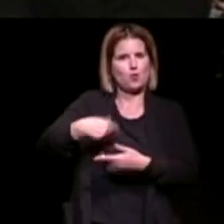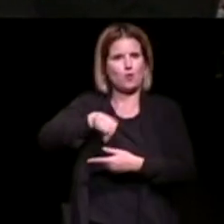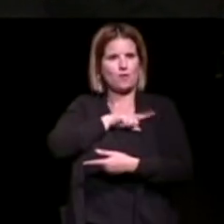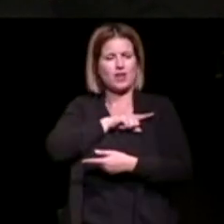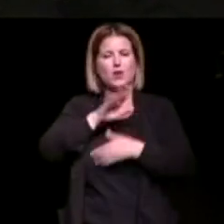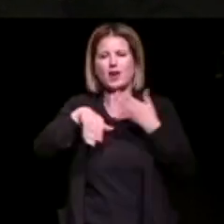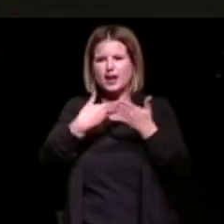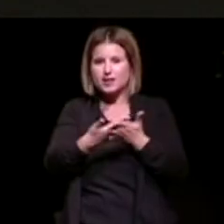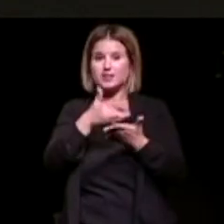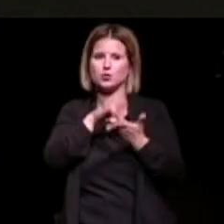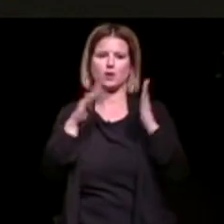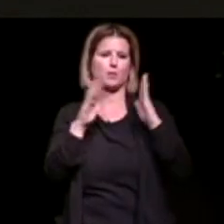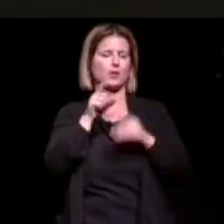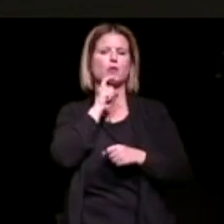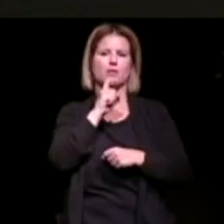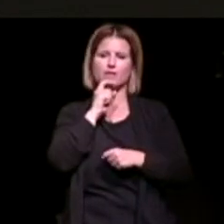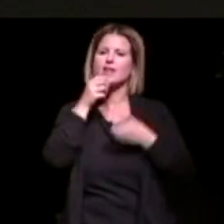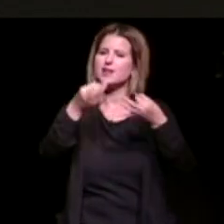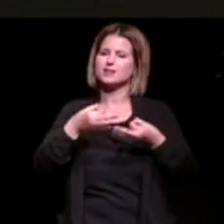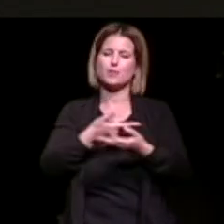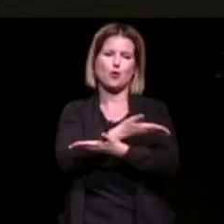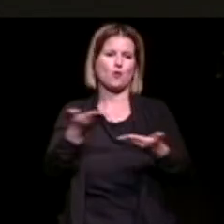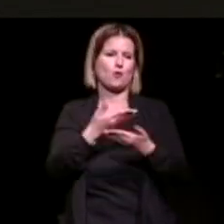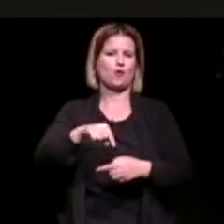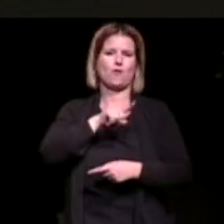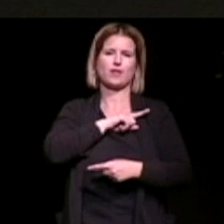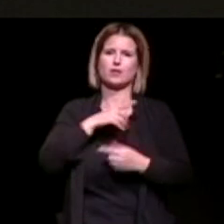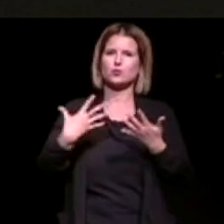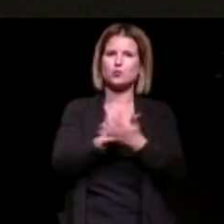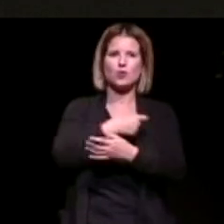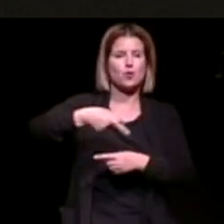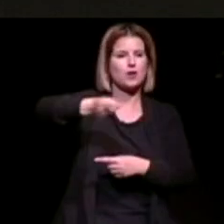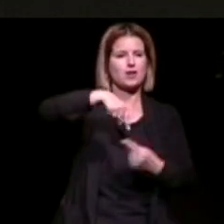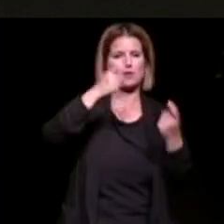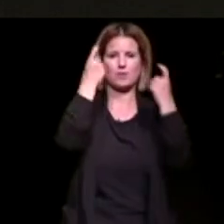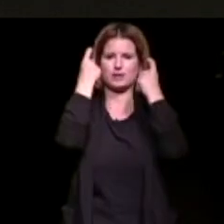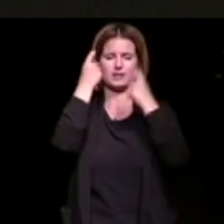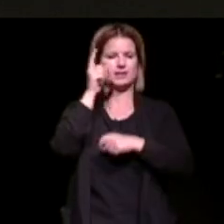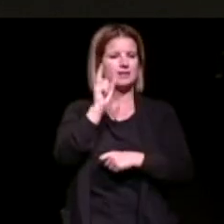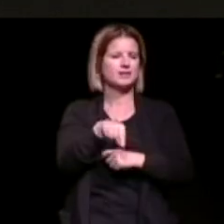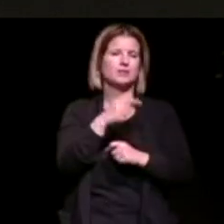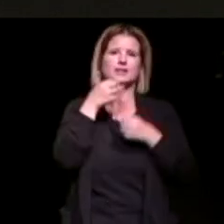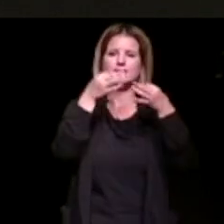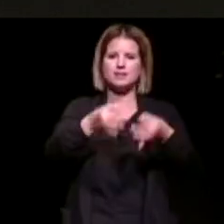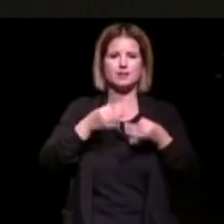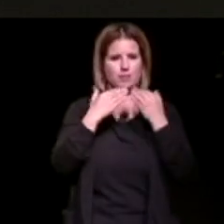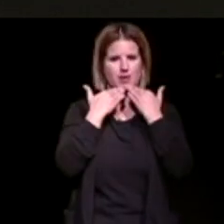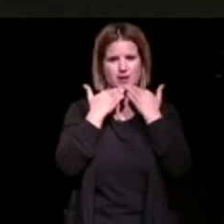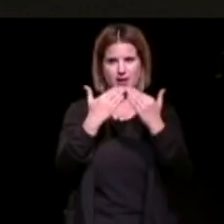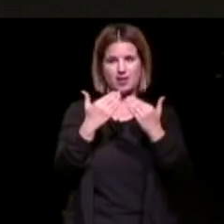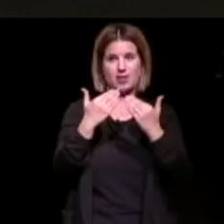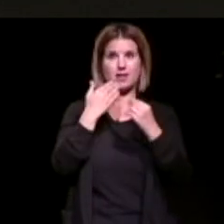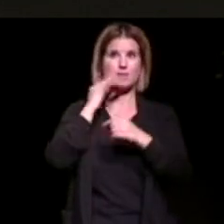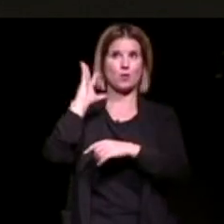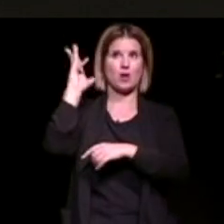incluso en los momentos más difíciles y por todo lo que me han enseñado Y gracias infinitas a las estrellas que